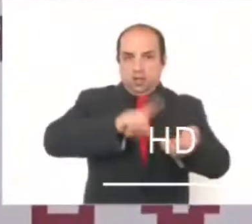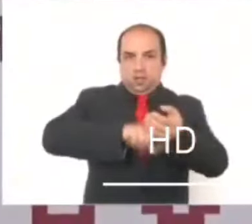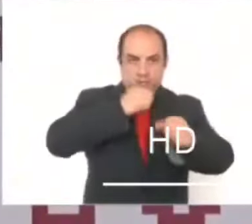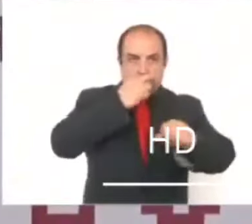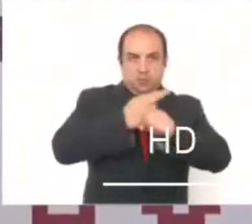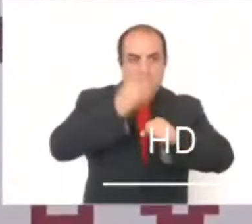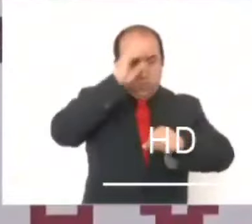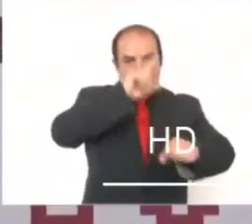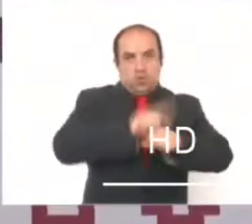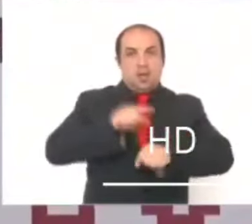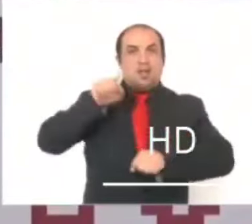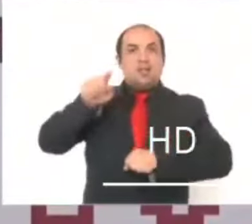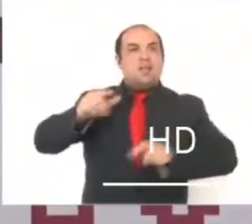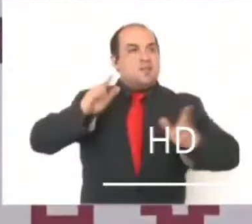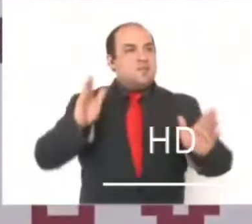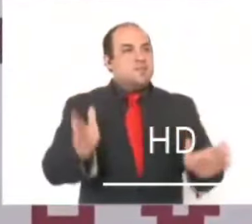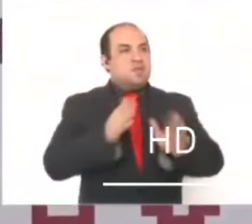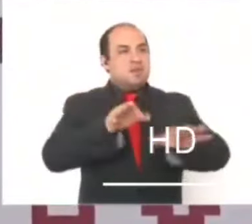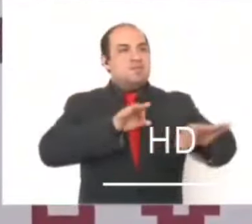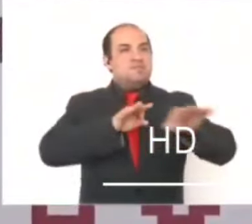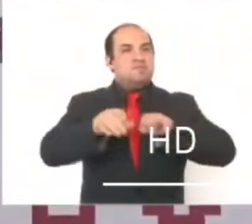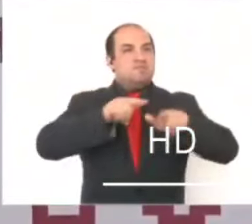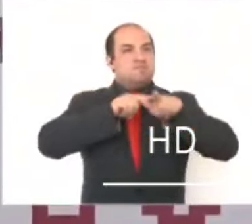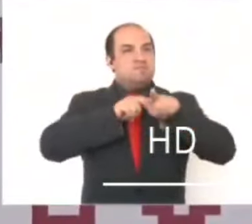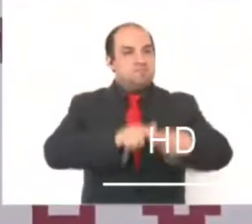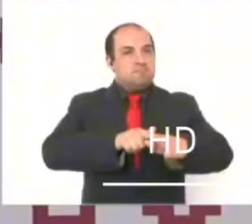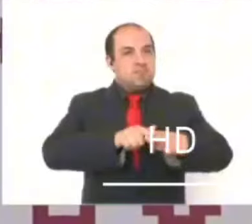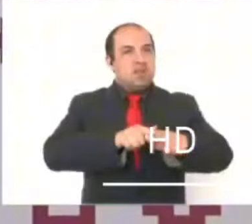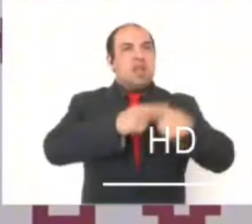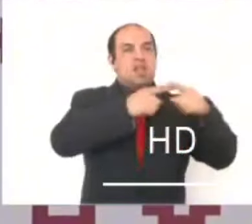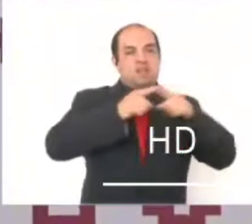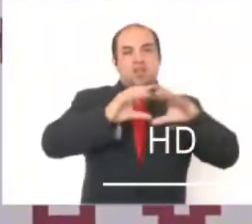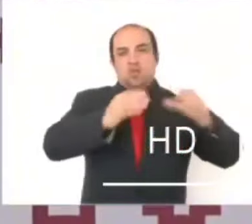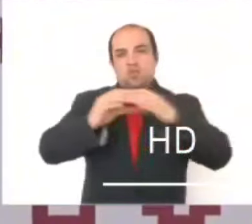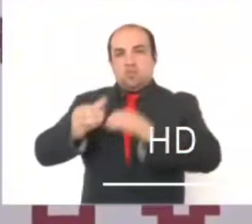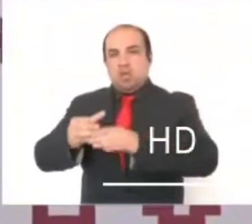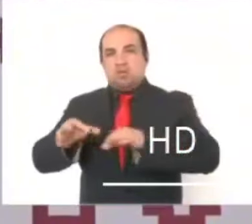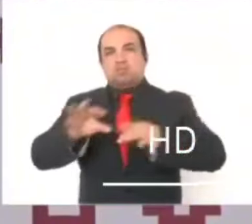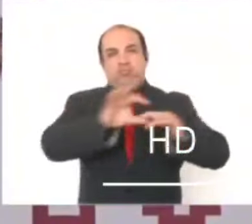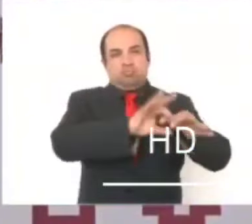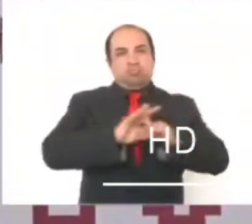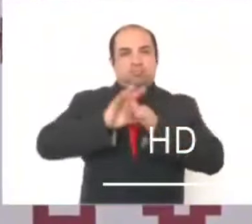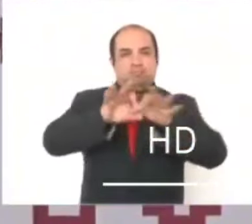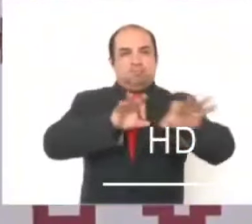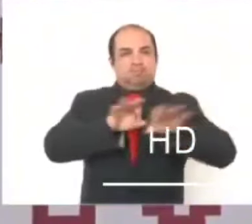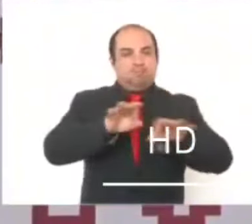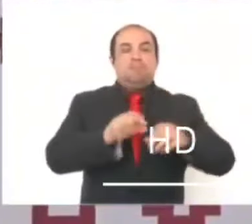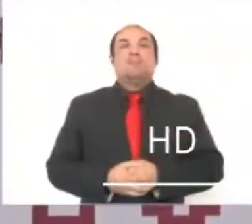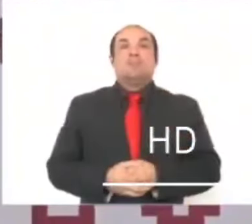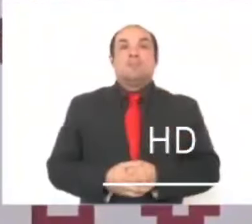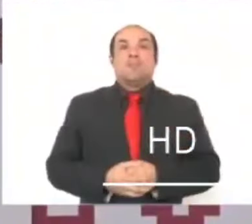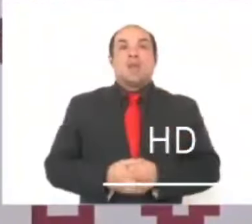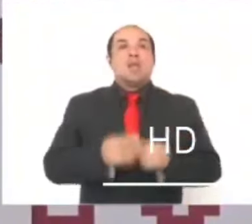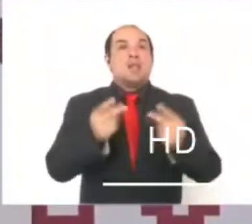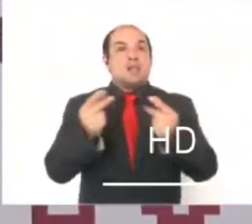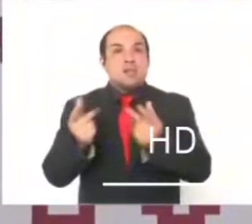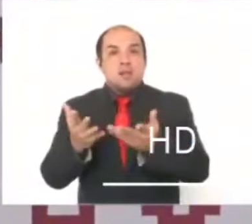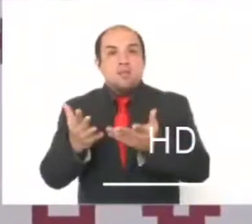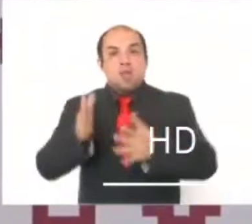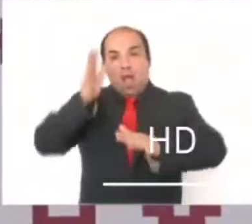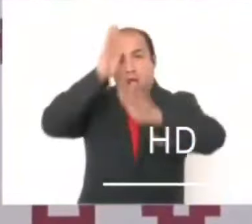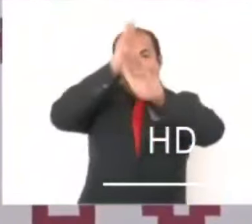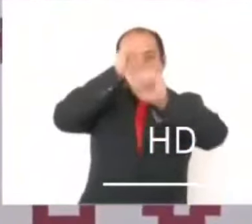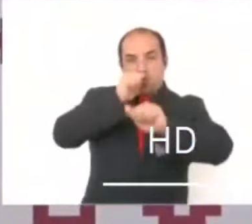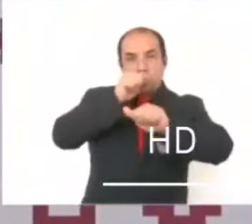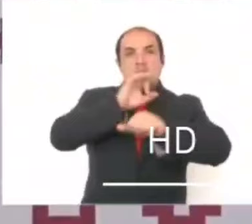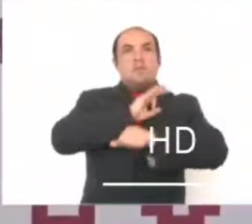y nos motiva para seguir trabajando con las distintas comunidades, como es este caso, que muy rápidamente nos pusimos de acuerdo para poder